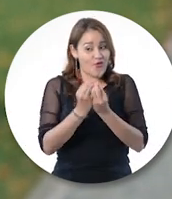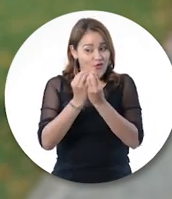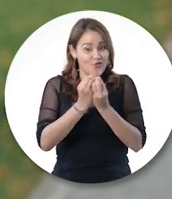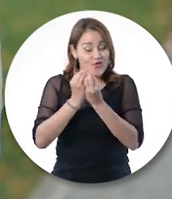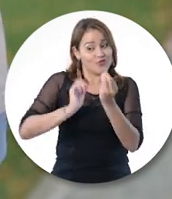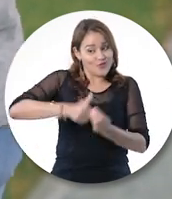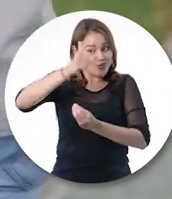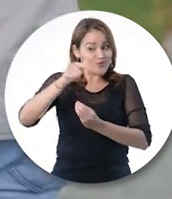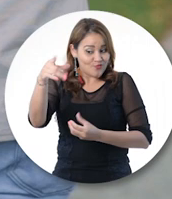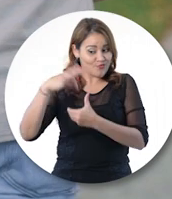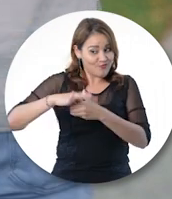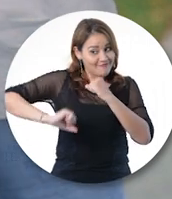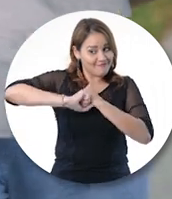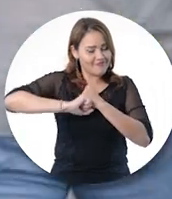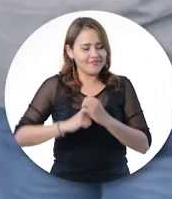el Consejo Superior.